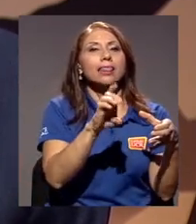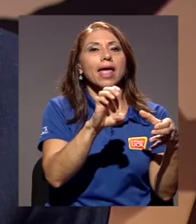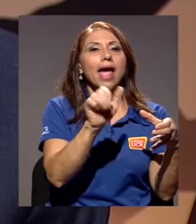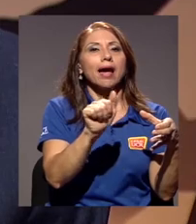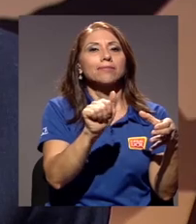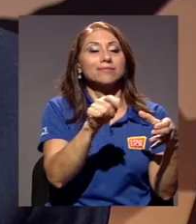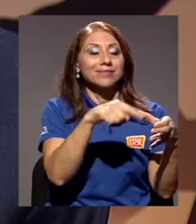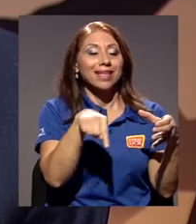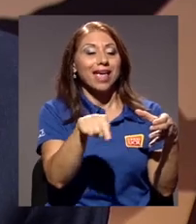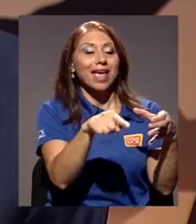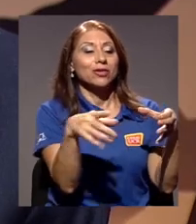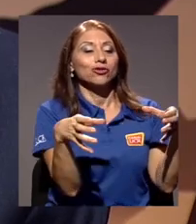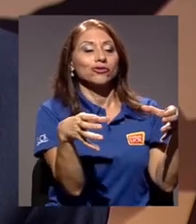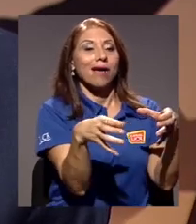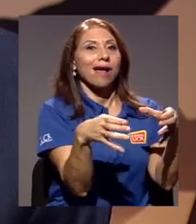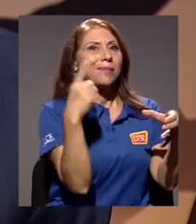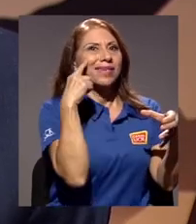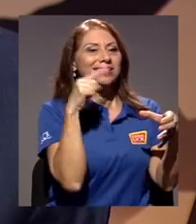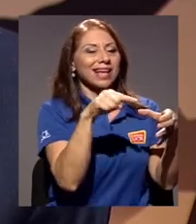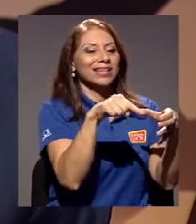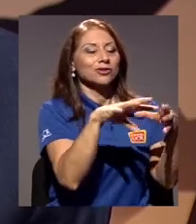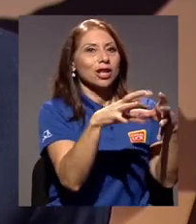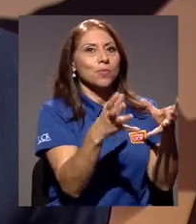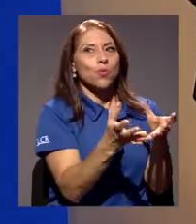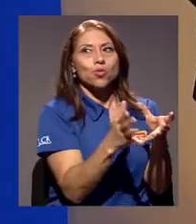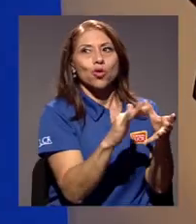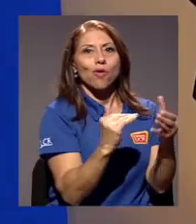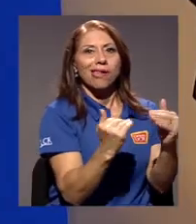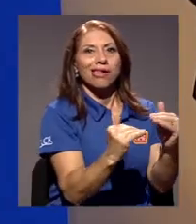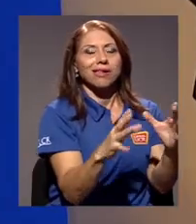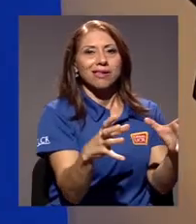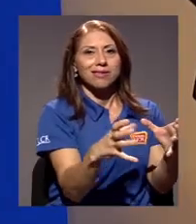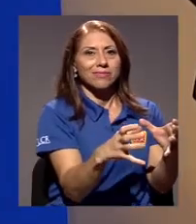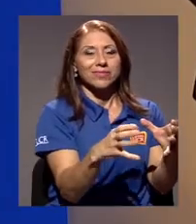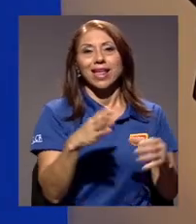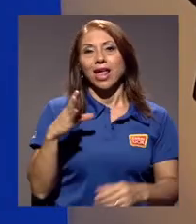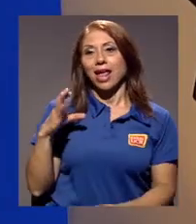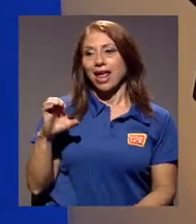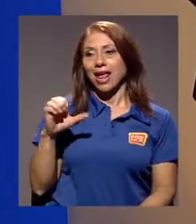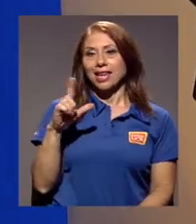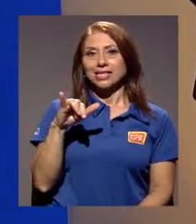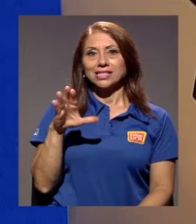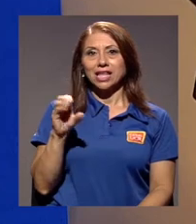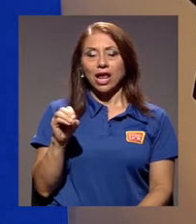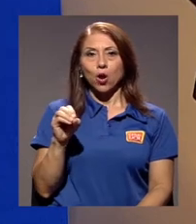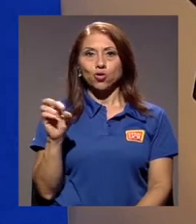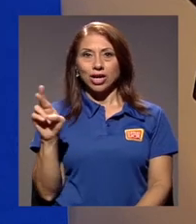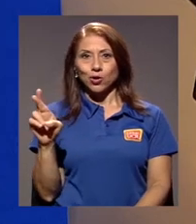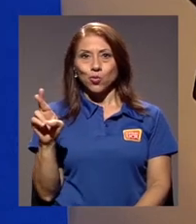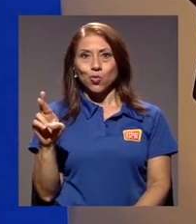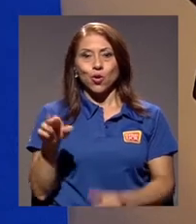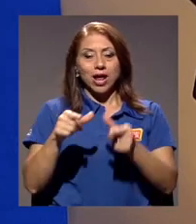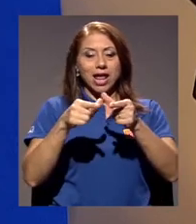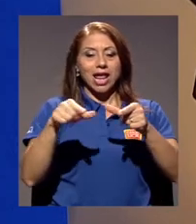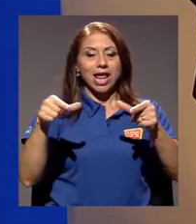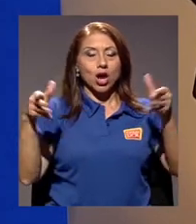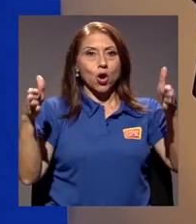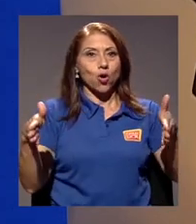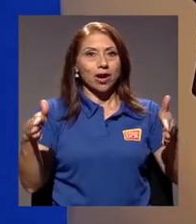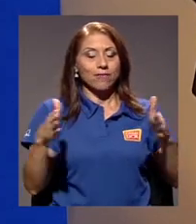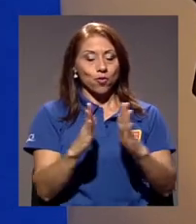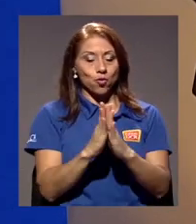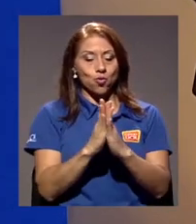que el mundo en su aldea eliseo re re club el gran geógrafo en su obra nueva geografía